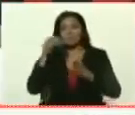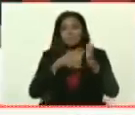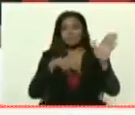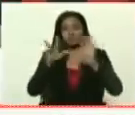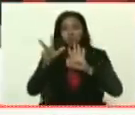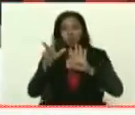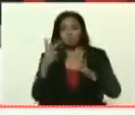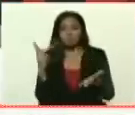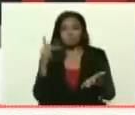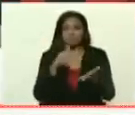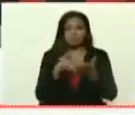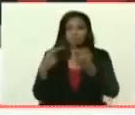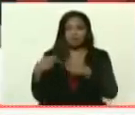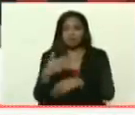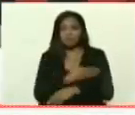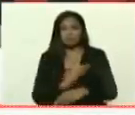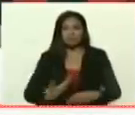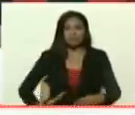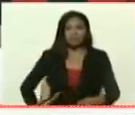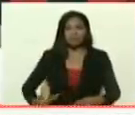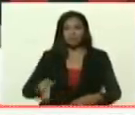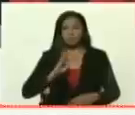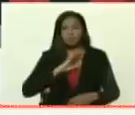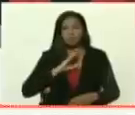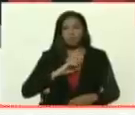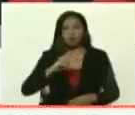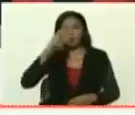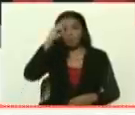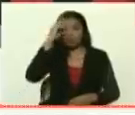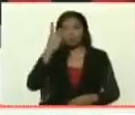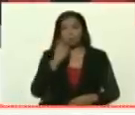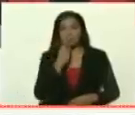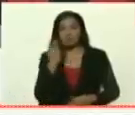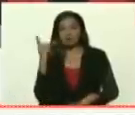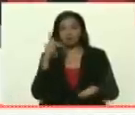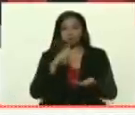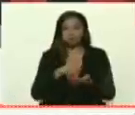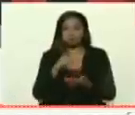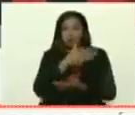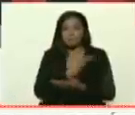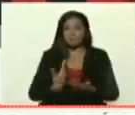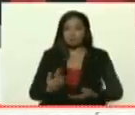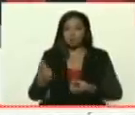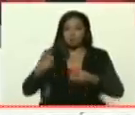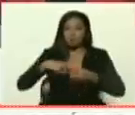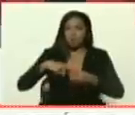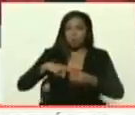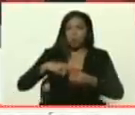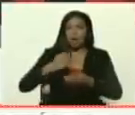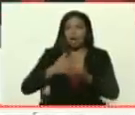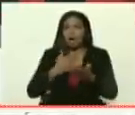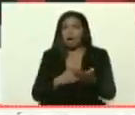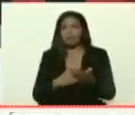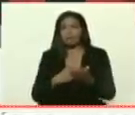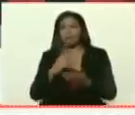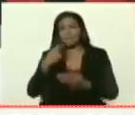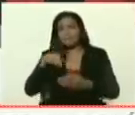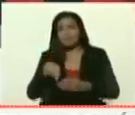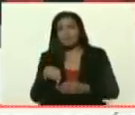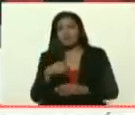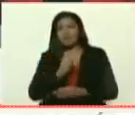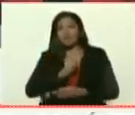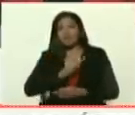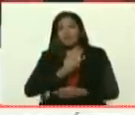con la participación del presidente de Dominicana, República Dominicana, Danilo Medina, del expresidente Rodríguez Zapatero, se llegó a un